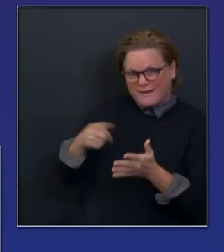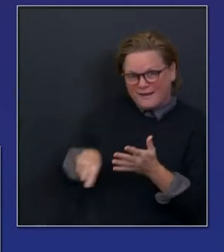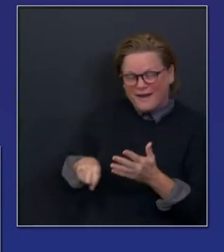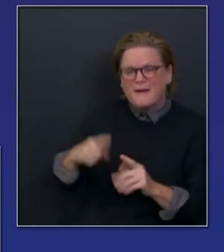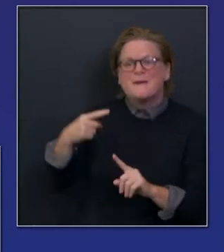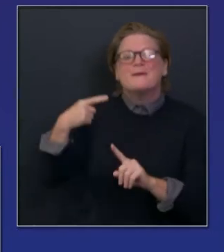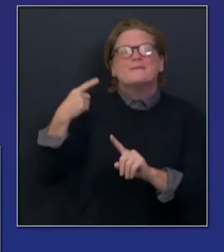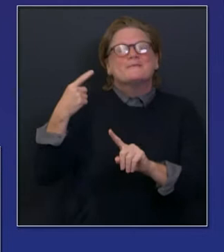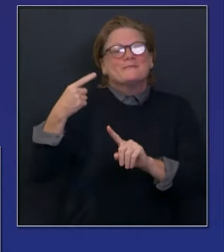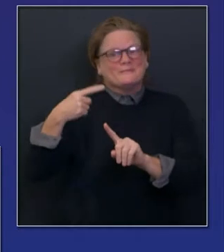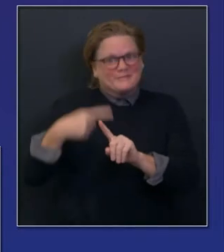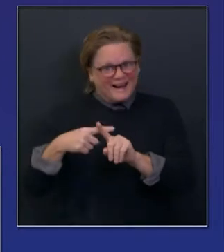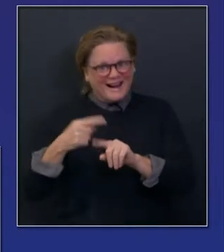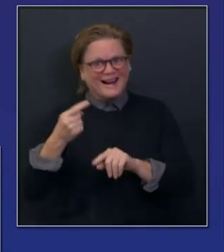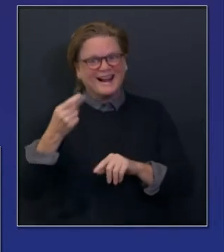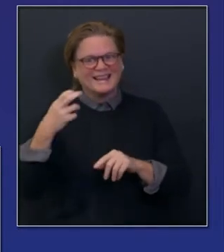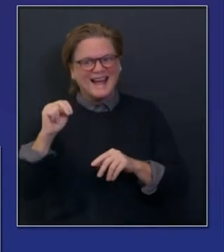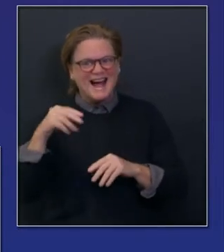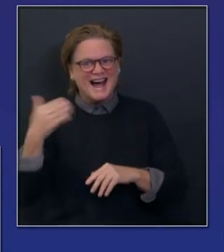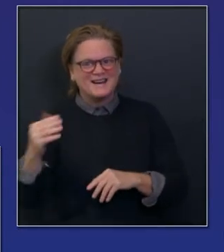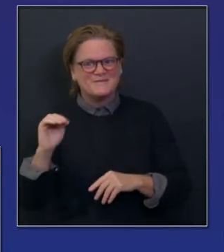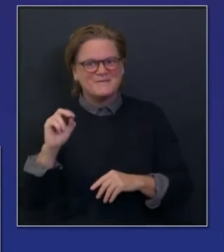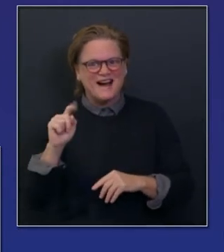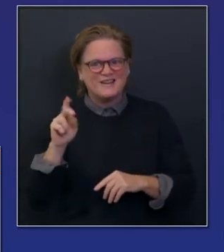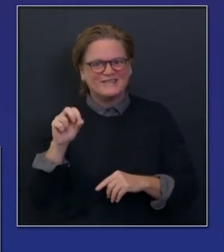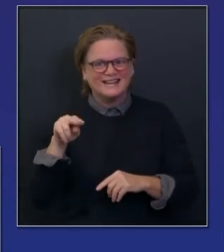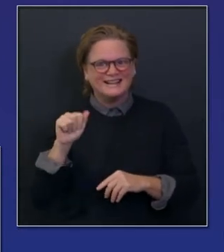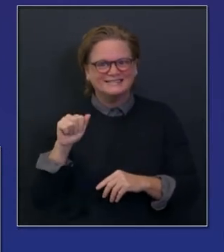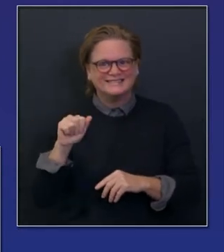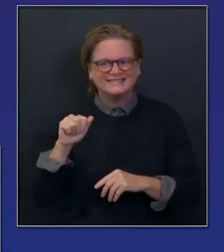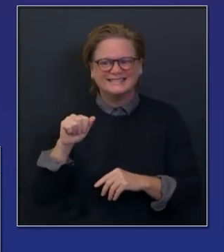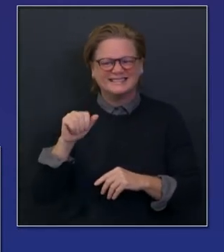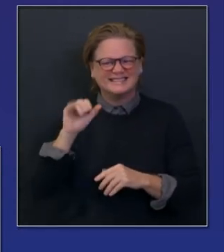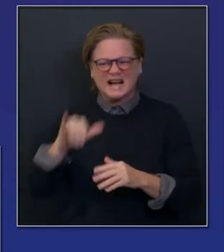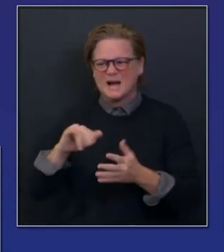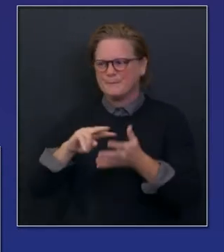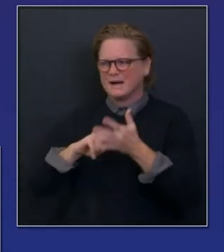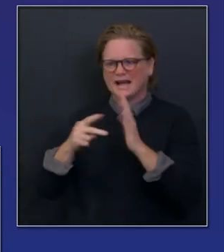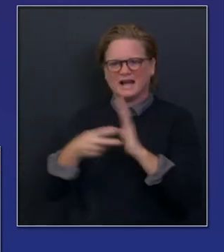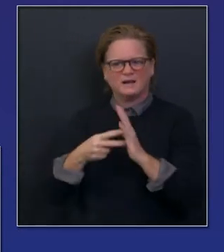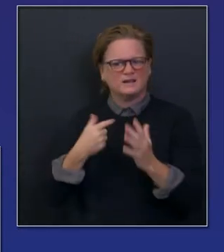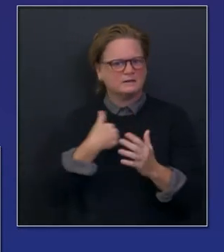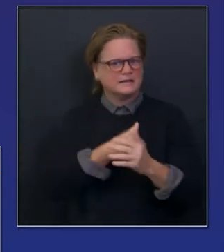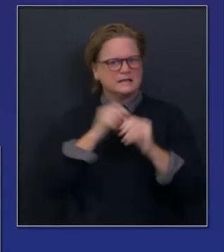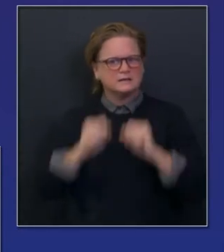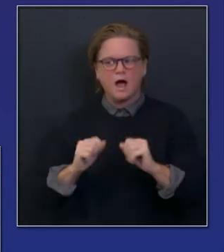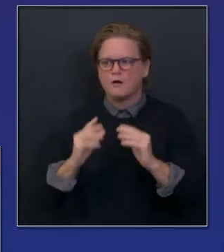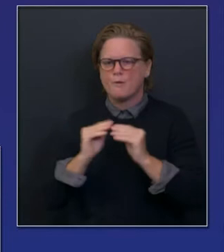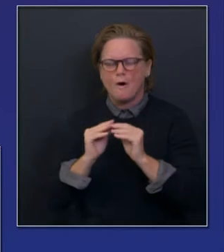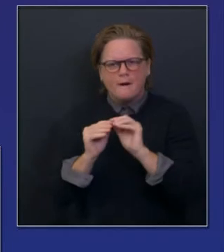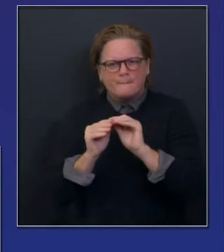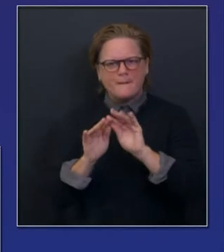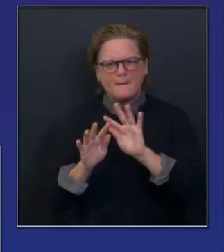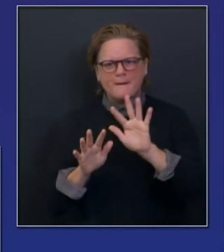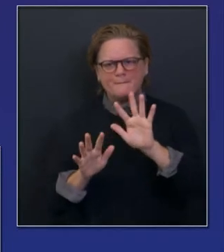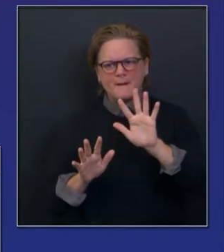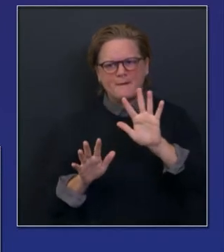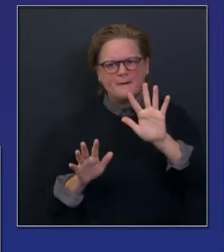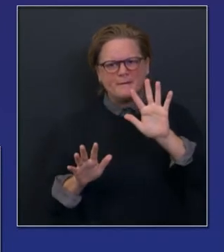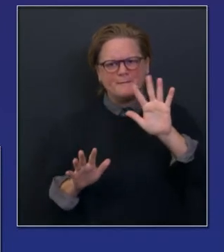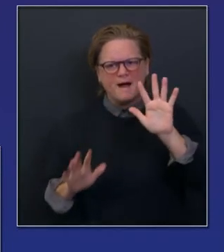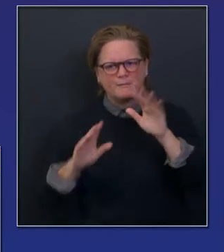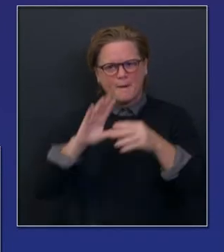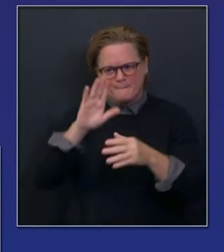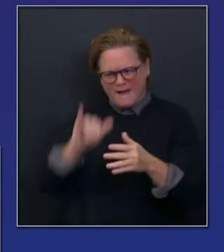Estamos acercándonos a lo que esperamos que sea el universo de dosis que podremos administrar para finales del